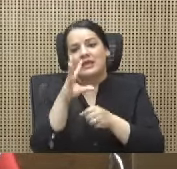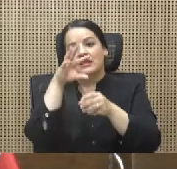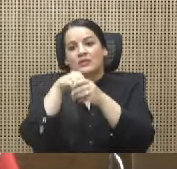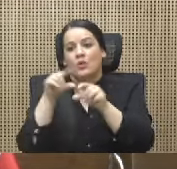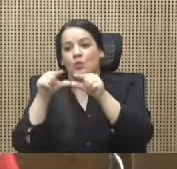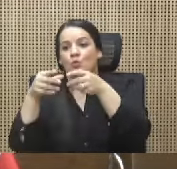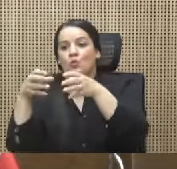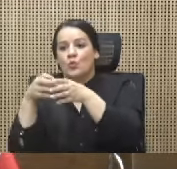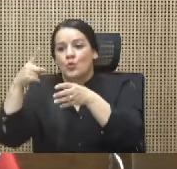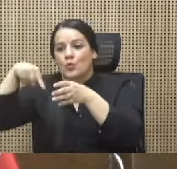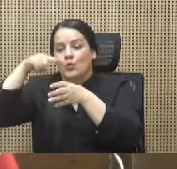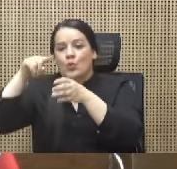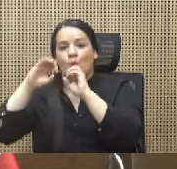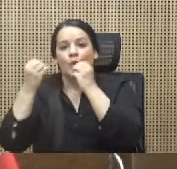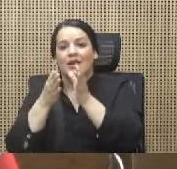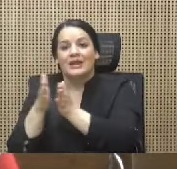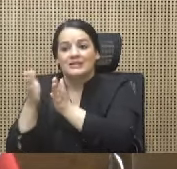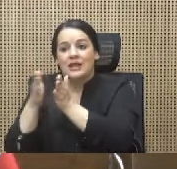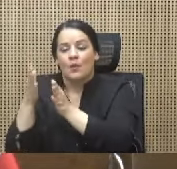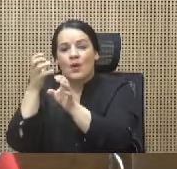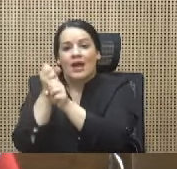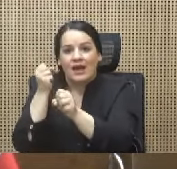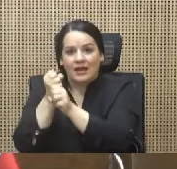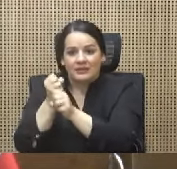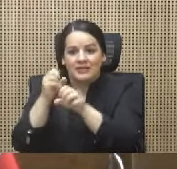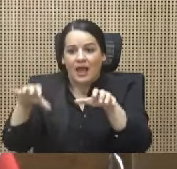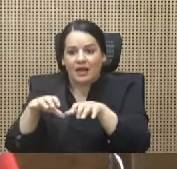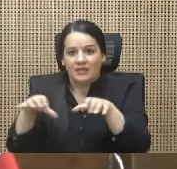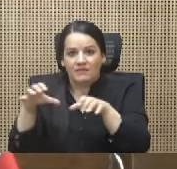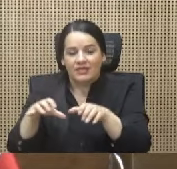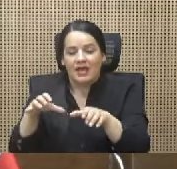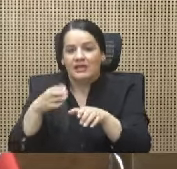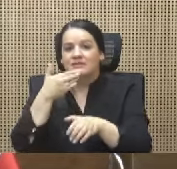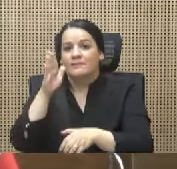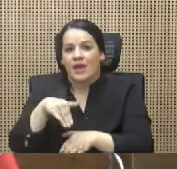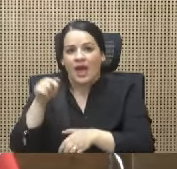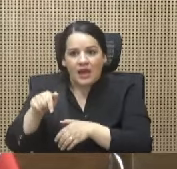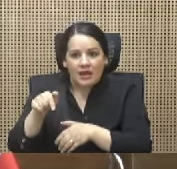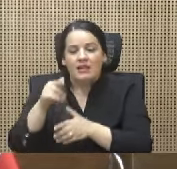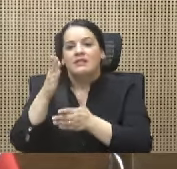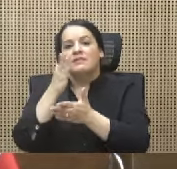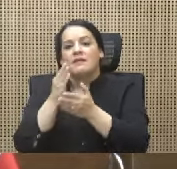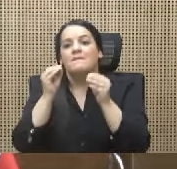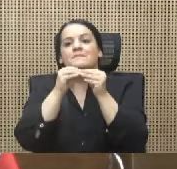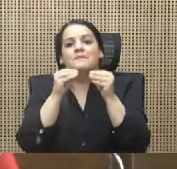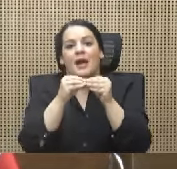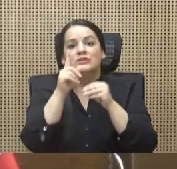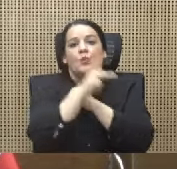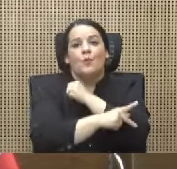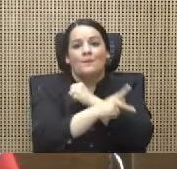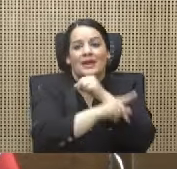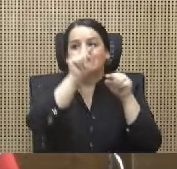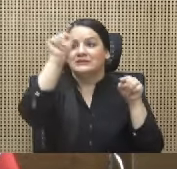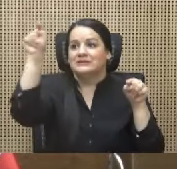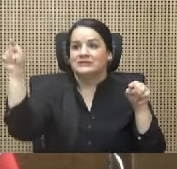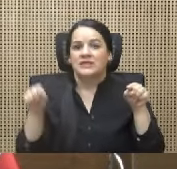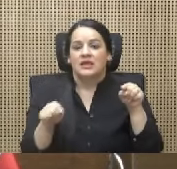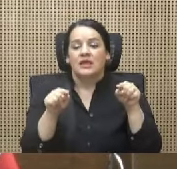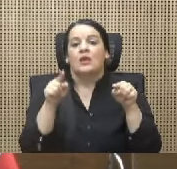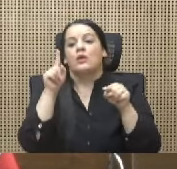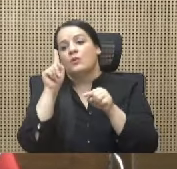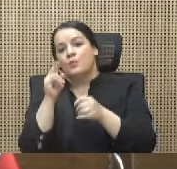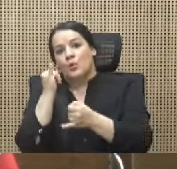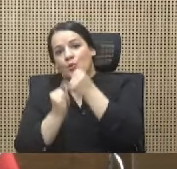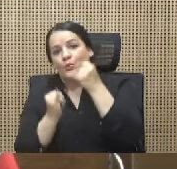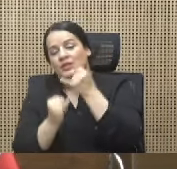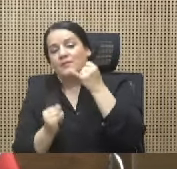grupo delictivo organizado que realiza actividades delictivas en más de un estado y, por último, que se comete en un solo estado, pero tiene